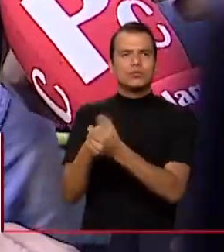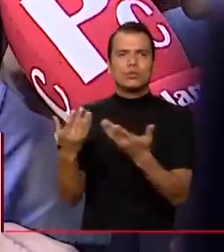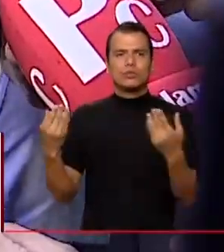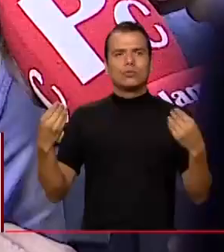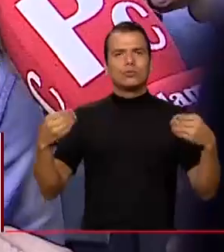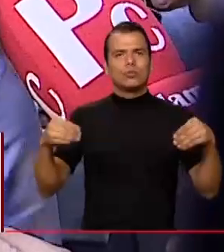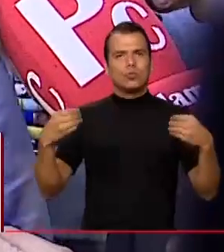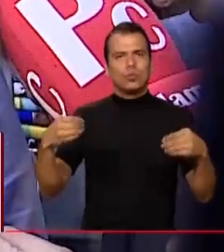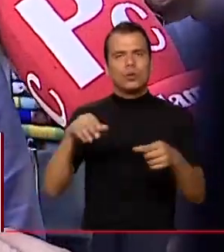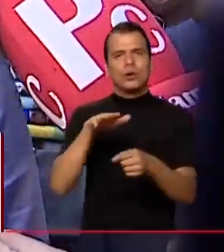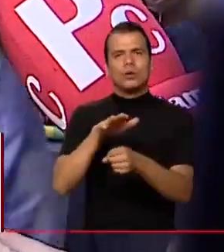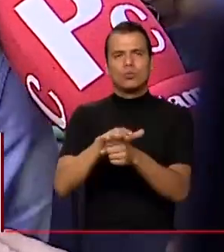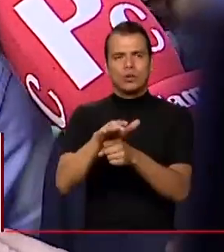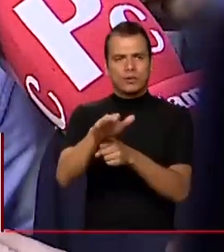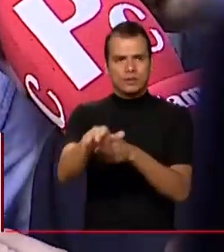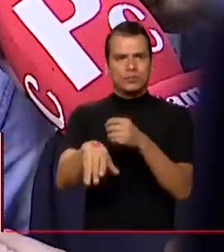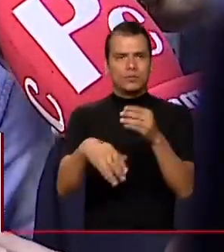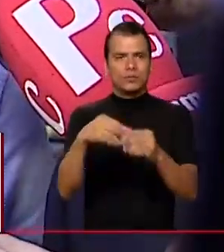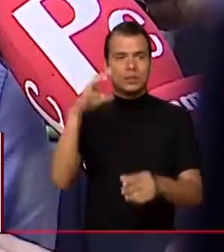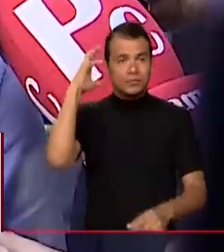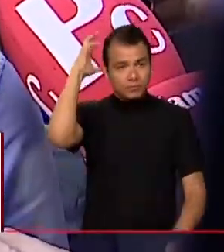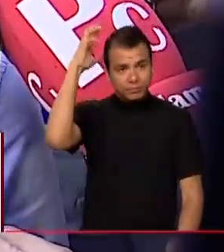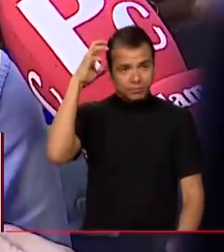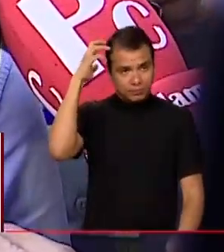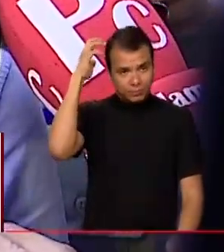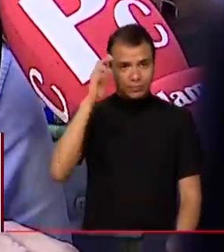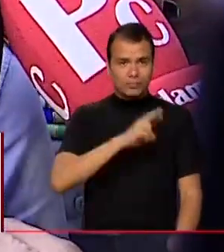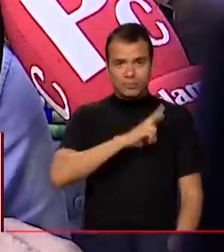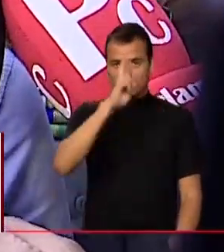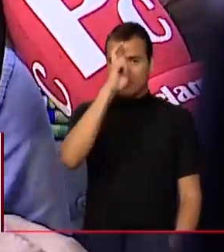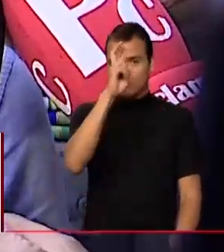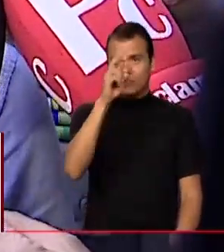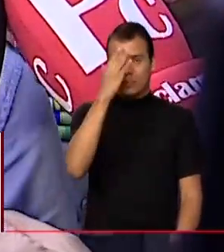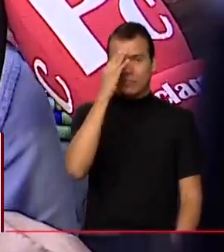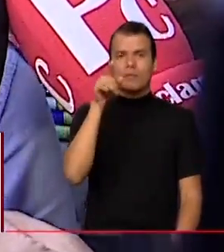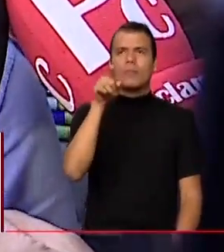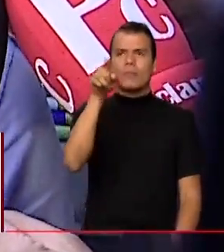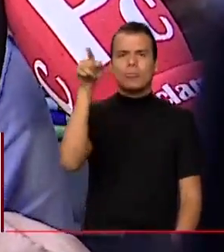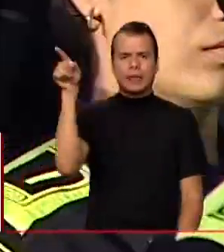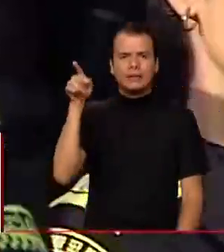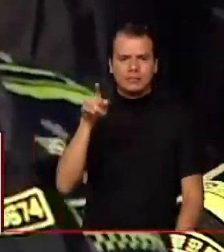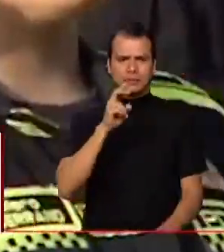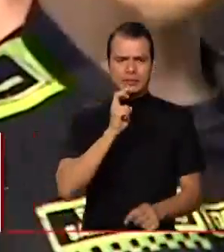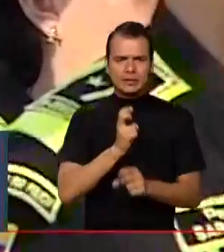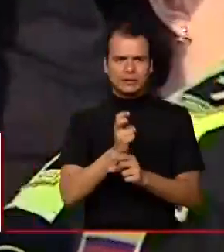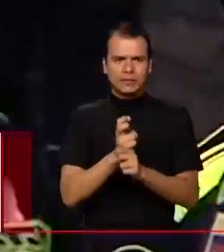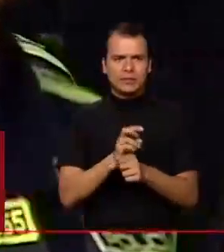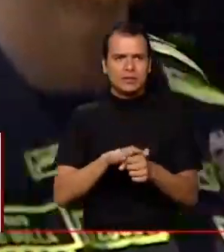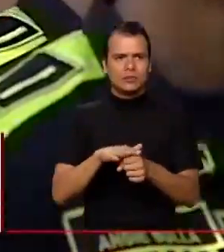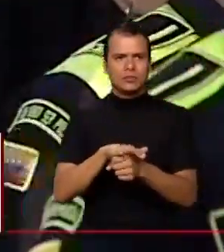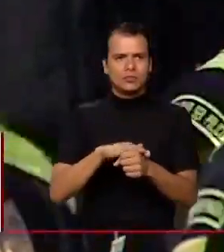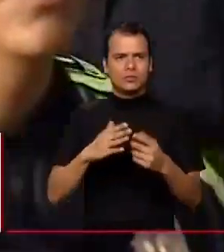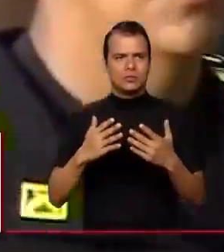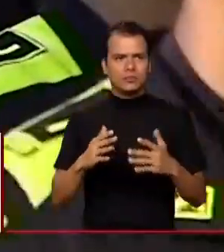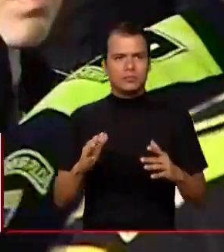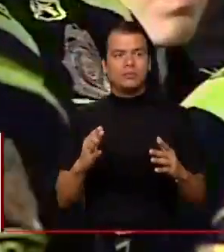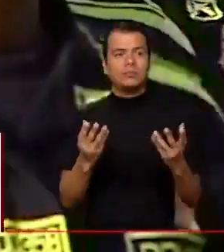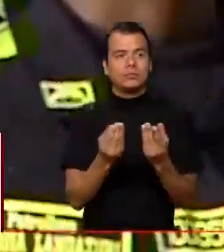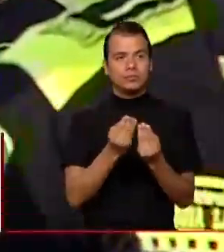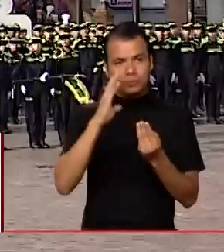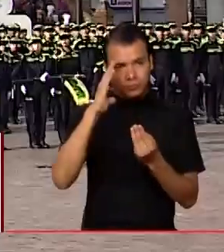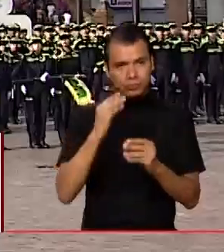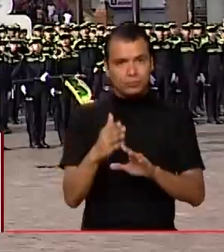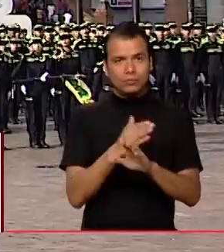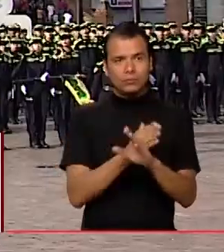Tuluá, y reforzar Cartago, el norte del valle, que hemos tenido dificultades. Los uniformados cuentan con estudios complementarios